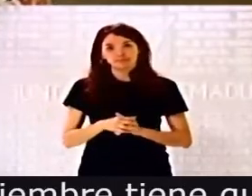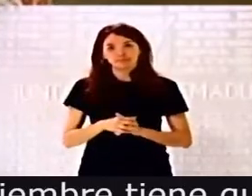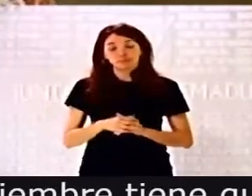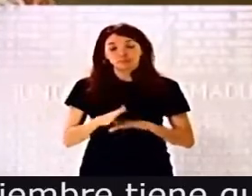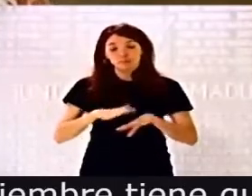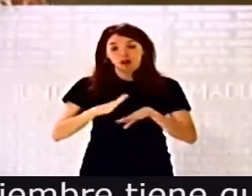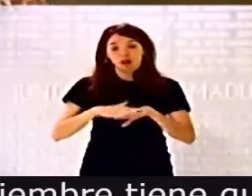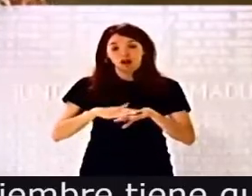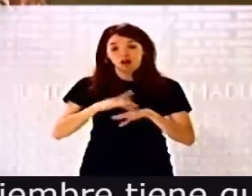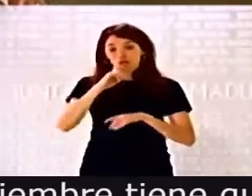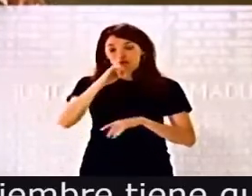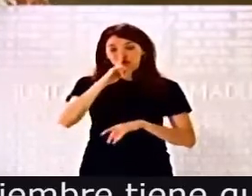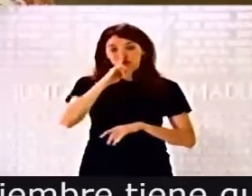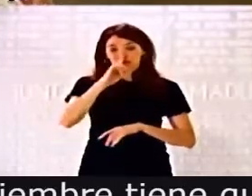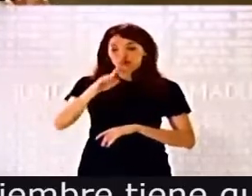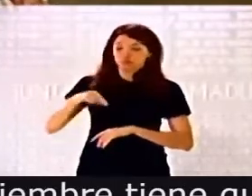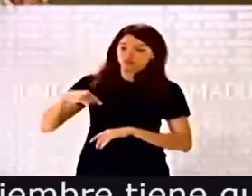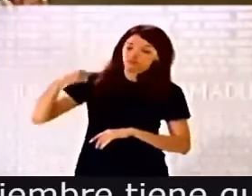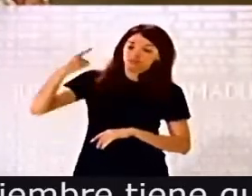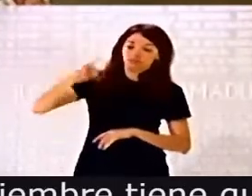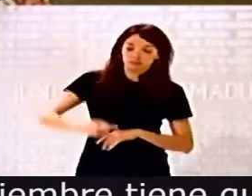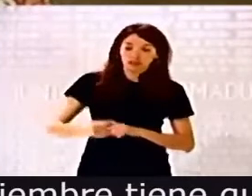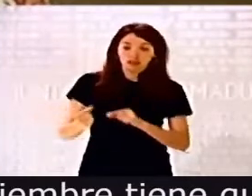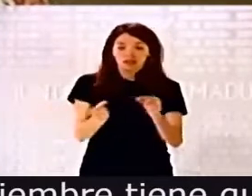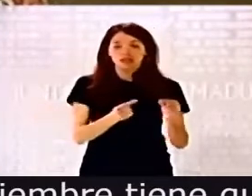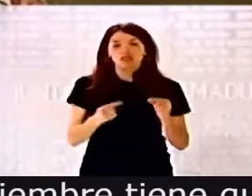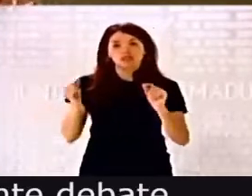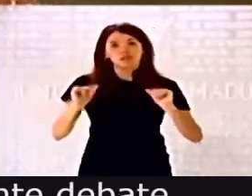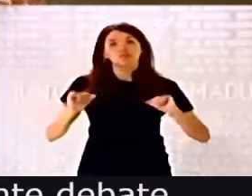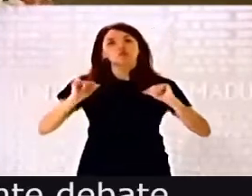siguiente debate parlamentario